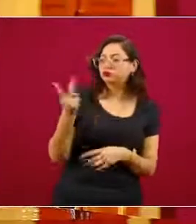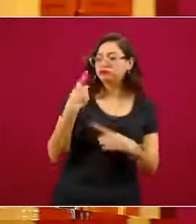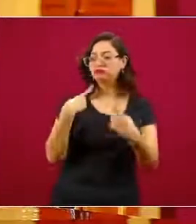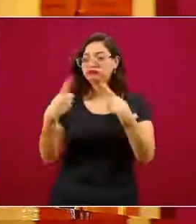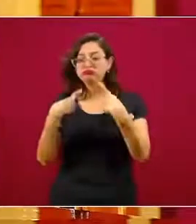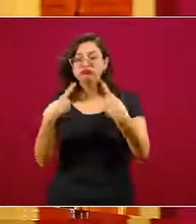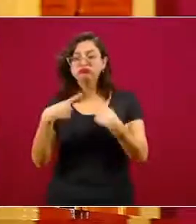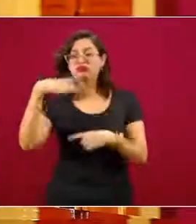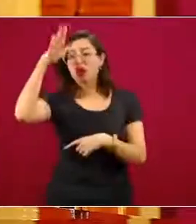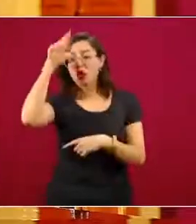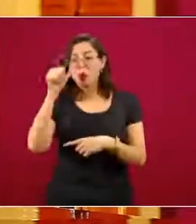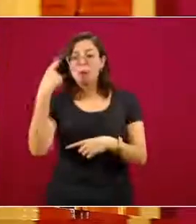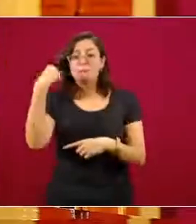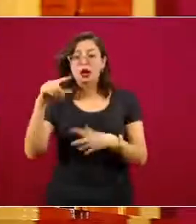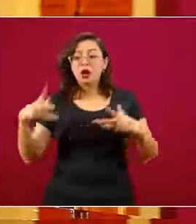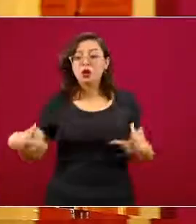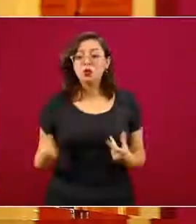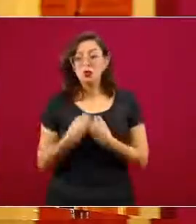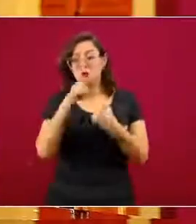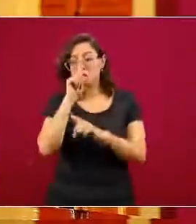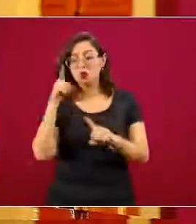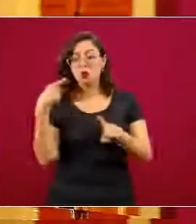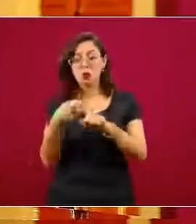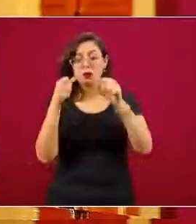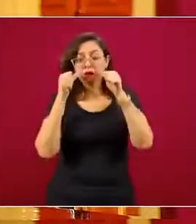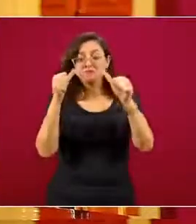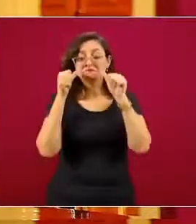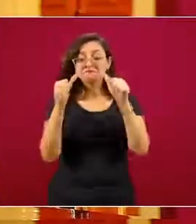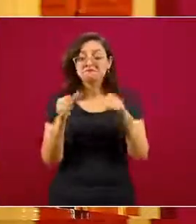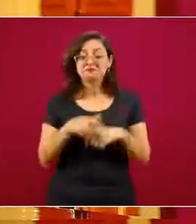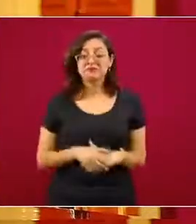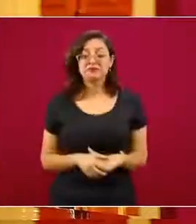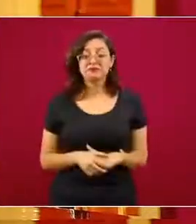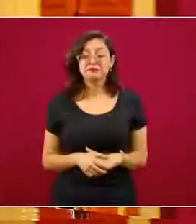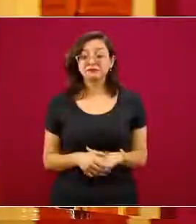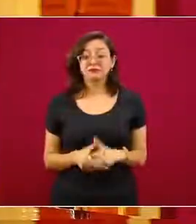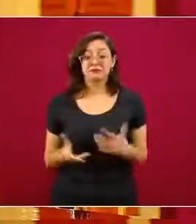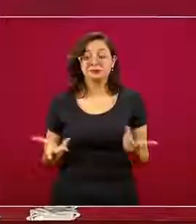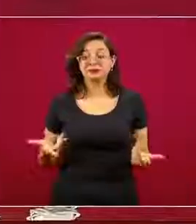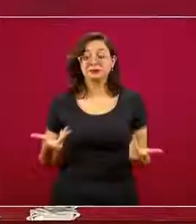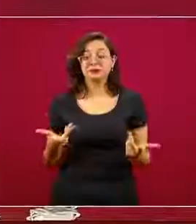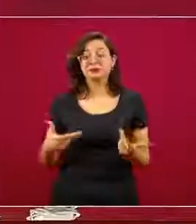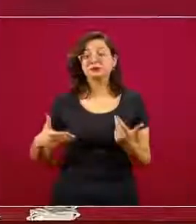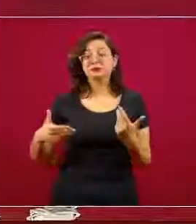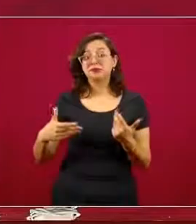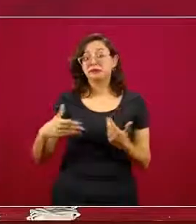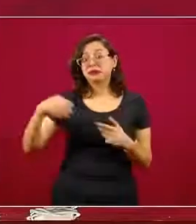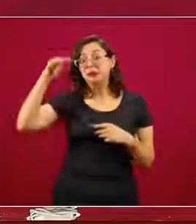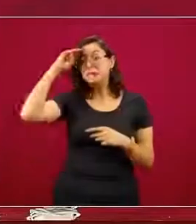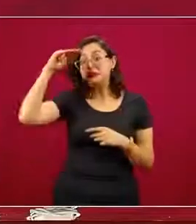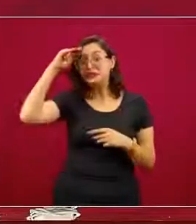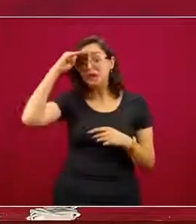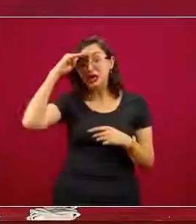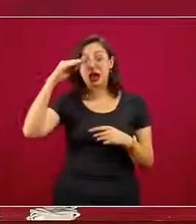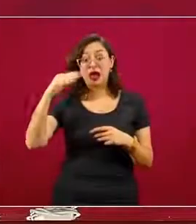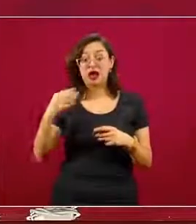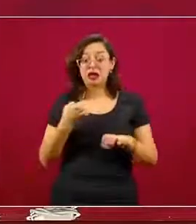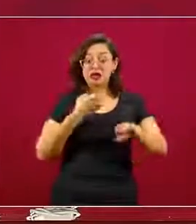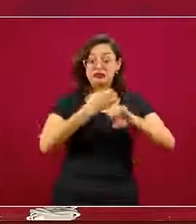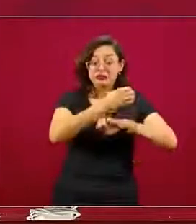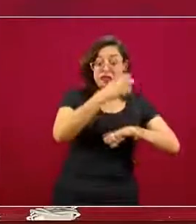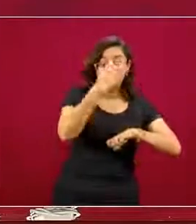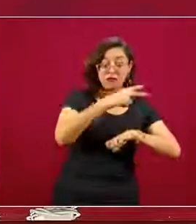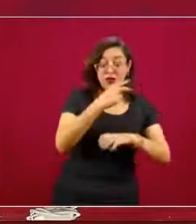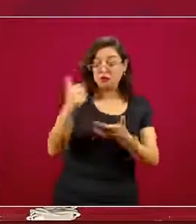para tener un abordaje conjunto. No hay manera, no sería procedente pensar que se cierren fronteras entre